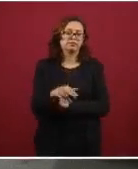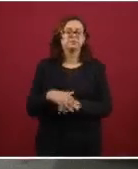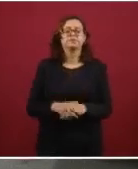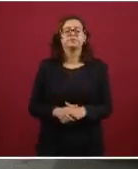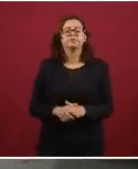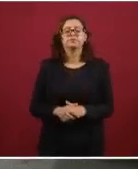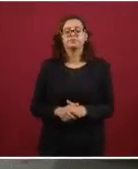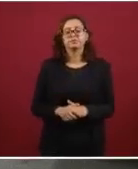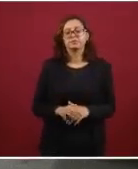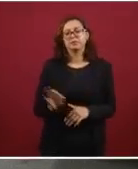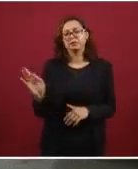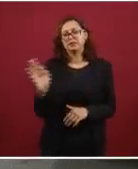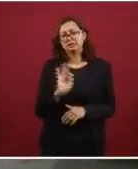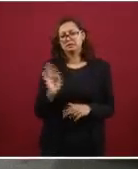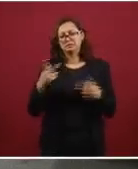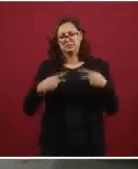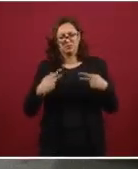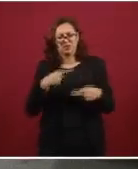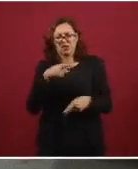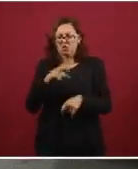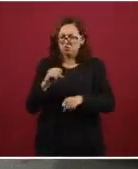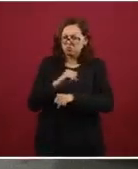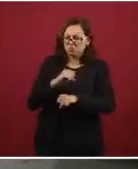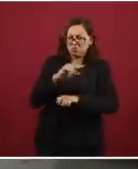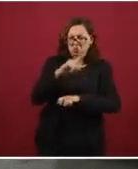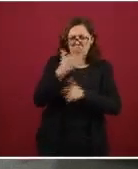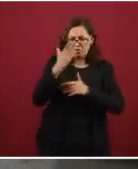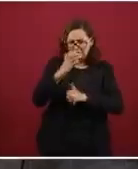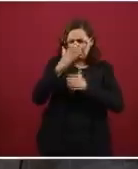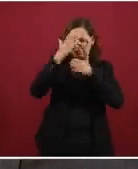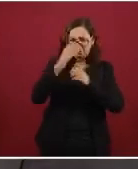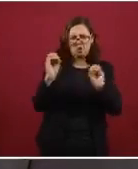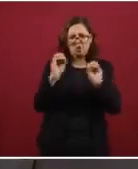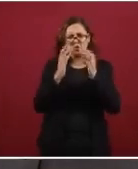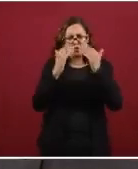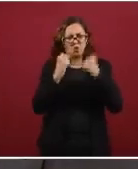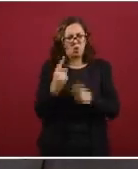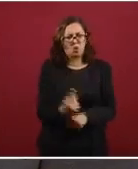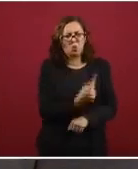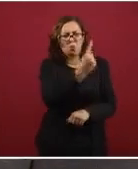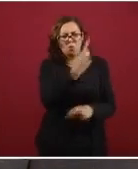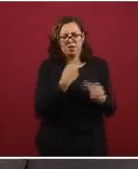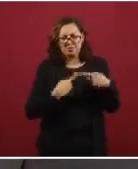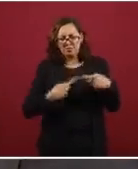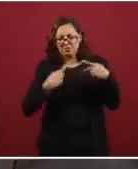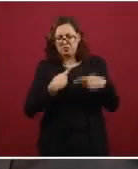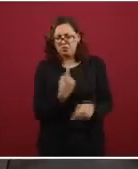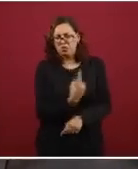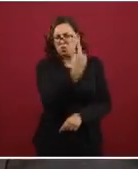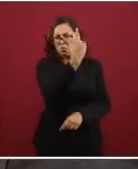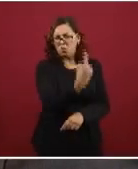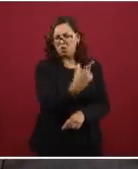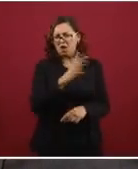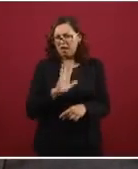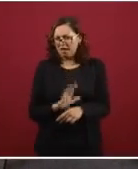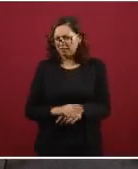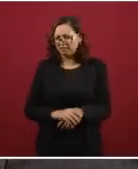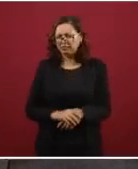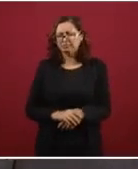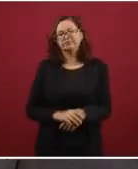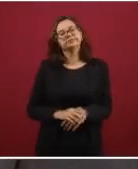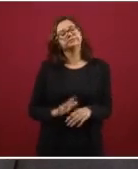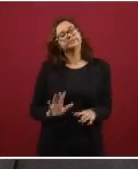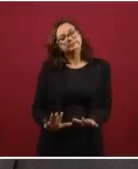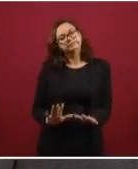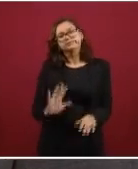Habrá quien diga, no es terrorismo, es una persona solamente. Bueno, habría que decir que el señor que